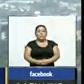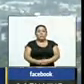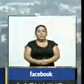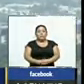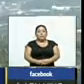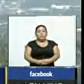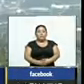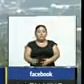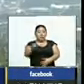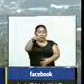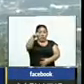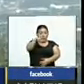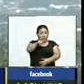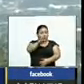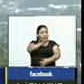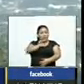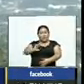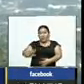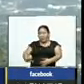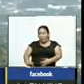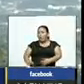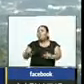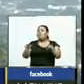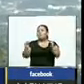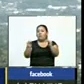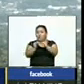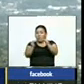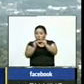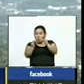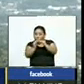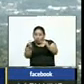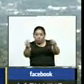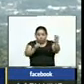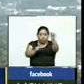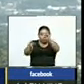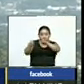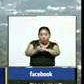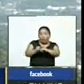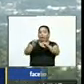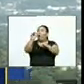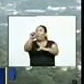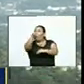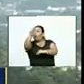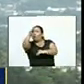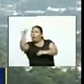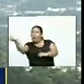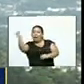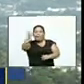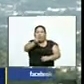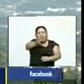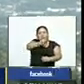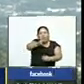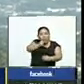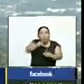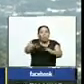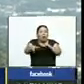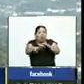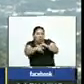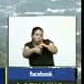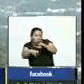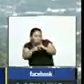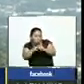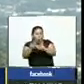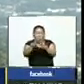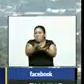El Salvador vuelve a ser parte de la instancia internacional que comparte información relacionada al combate de lavado de dinero y